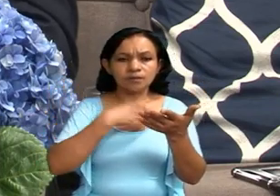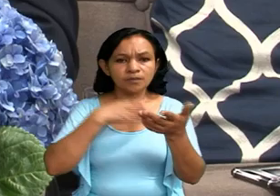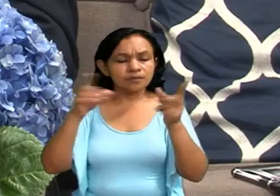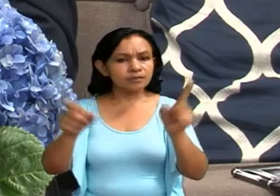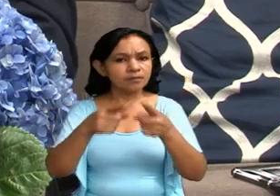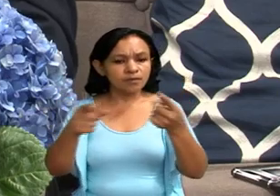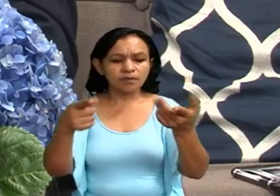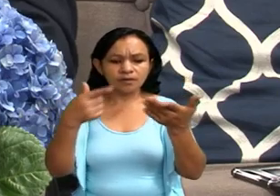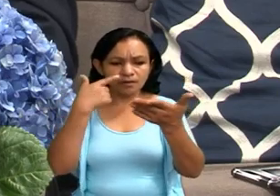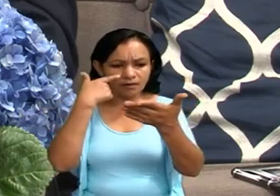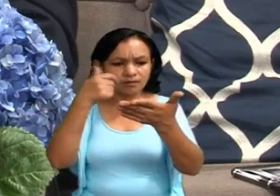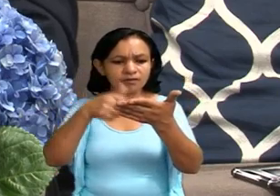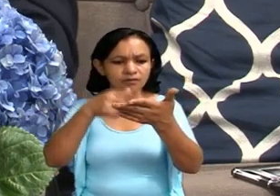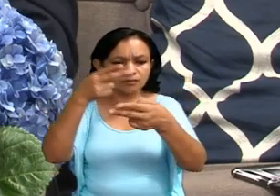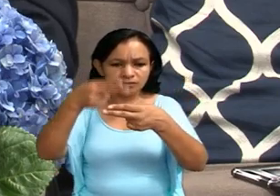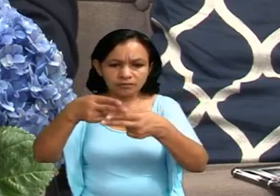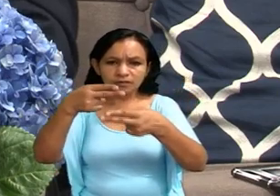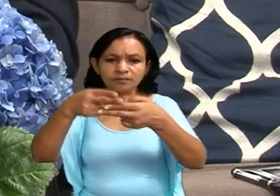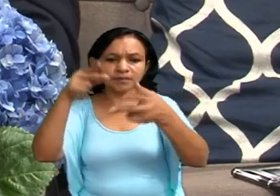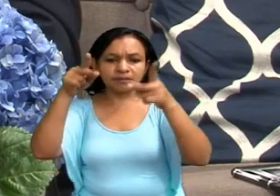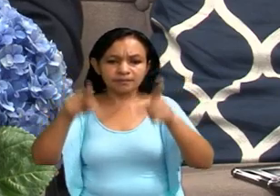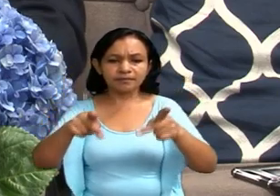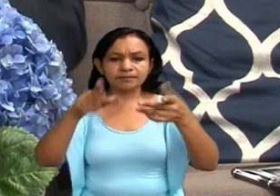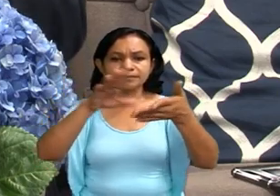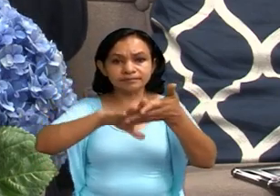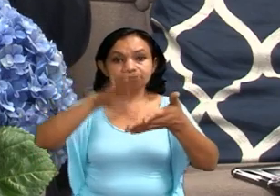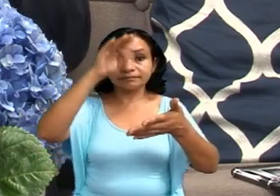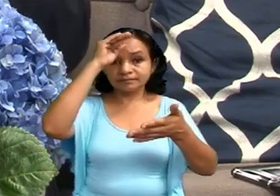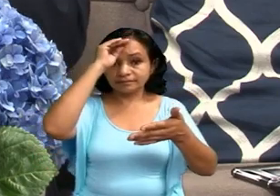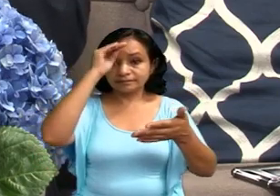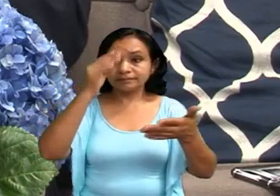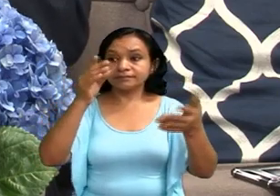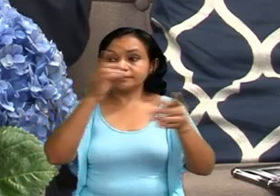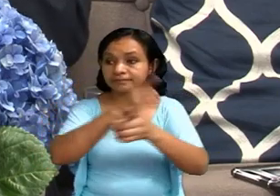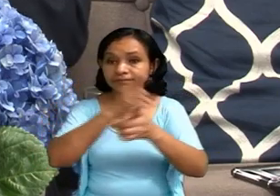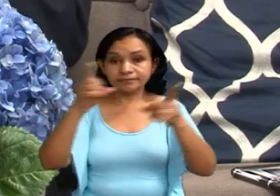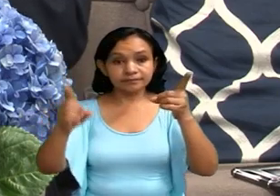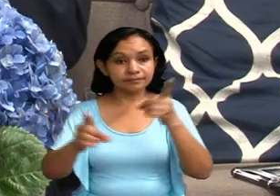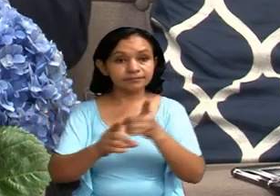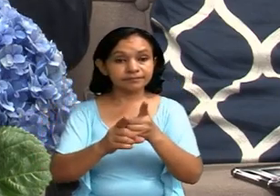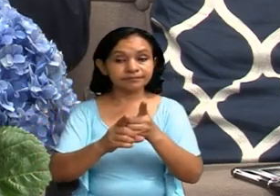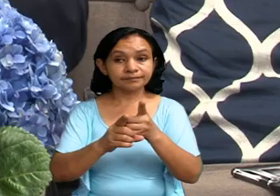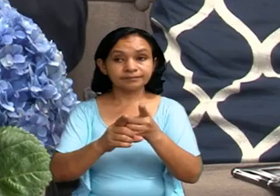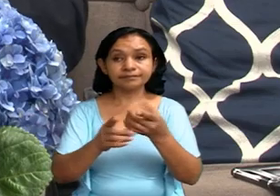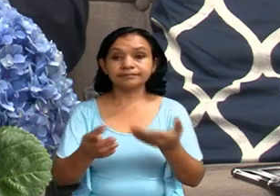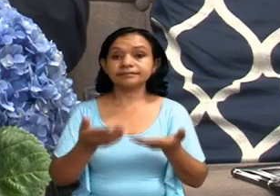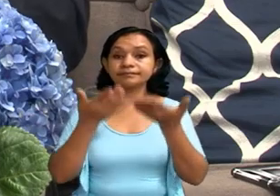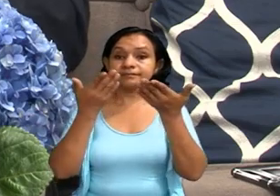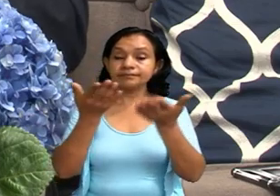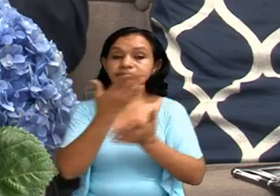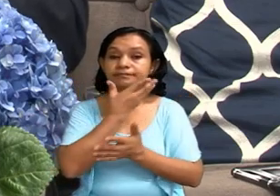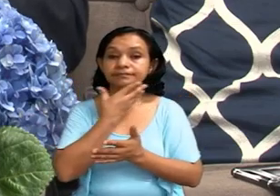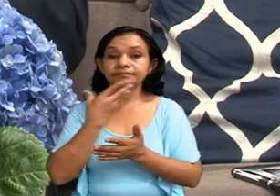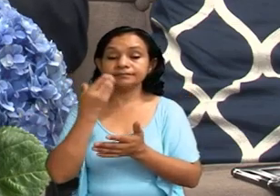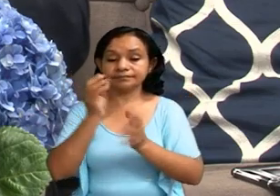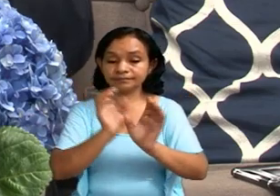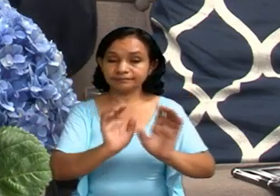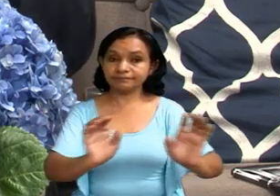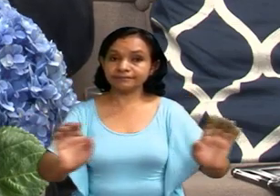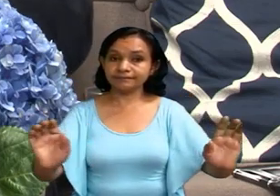la música universal, porque creo que debemos de darle a nuestra juventud y a nuestra